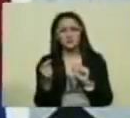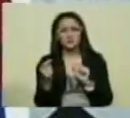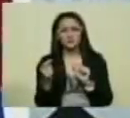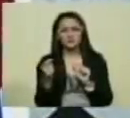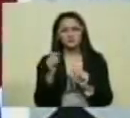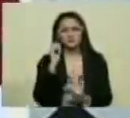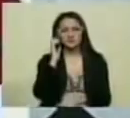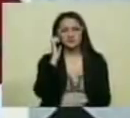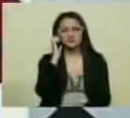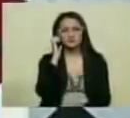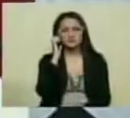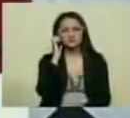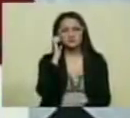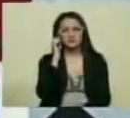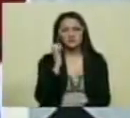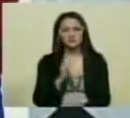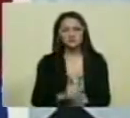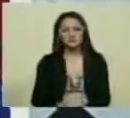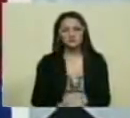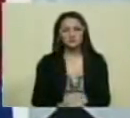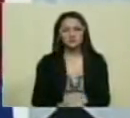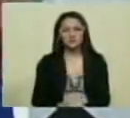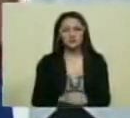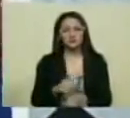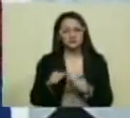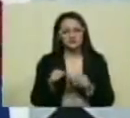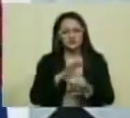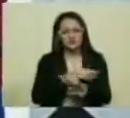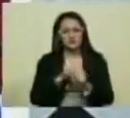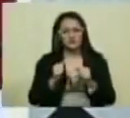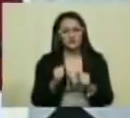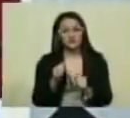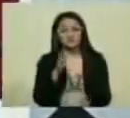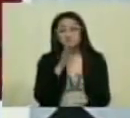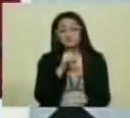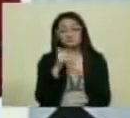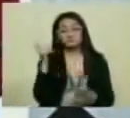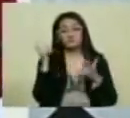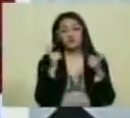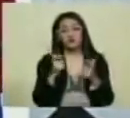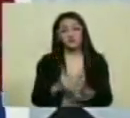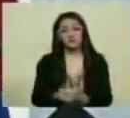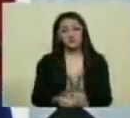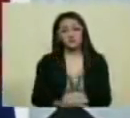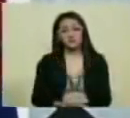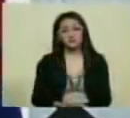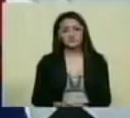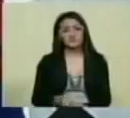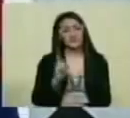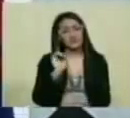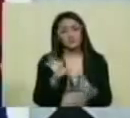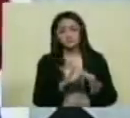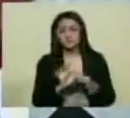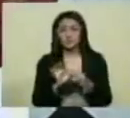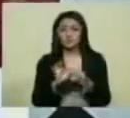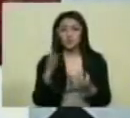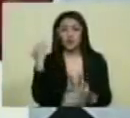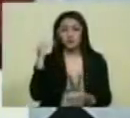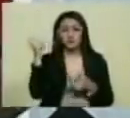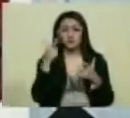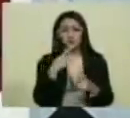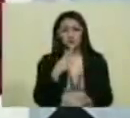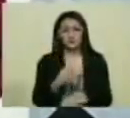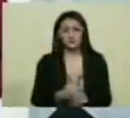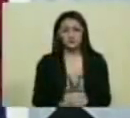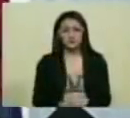montaña. Y salimos más fortalecidos. No estaba Hugo Chávez, pero nos dio una orden: o se unen o se unen.